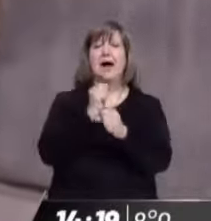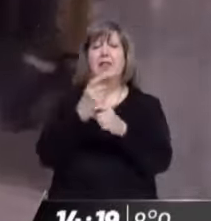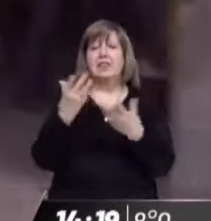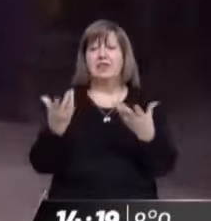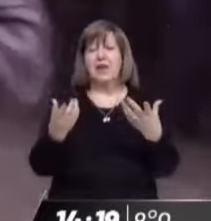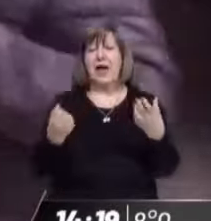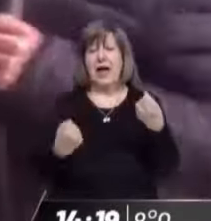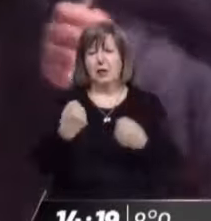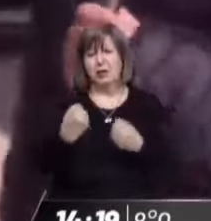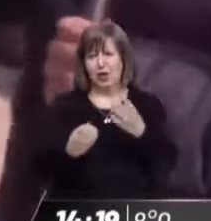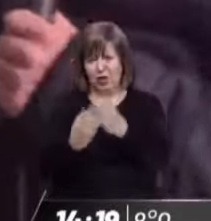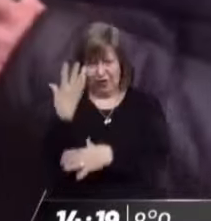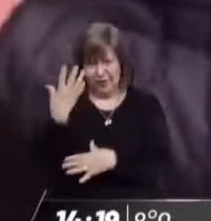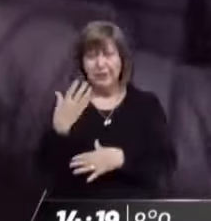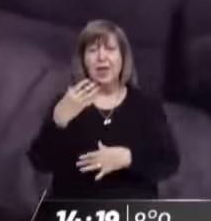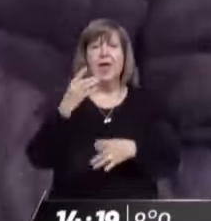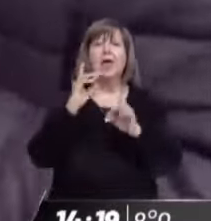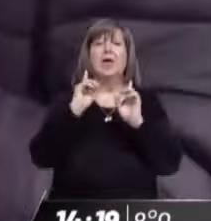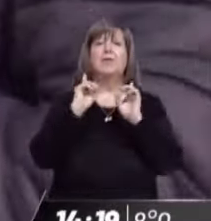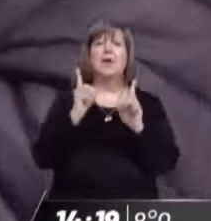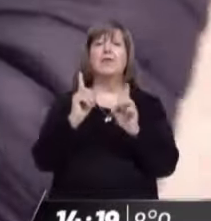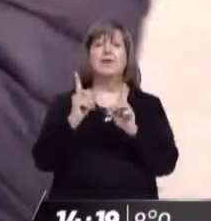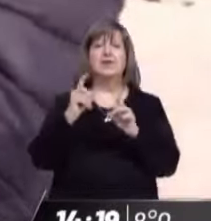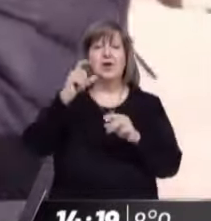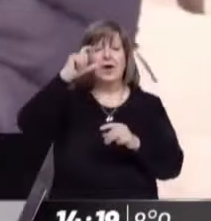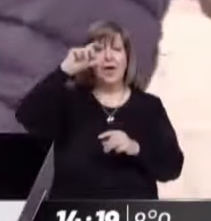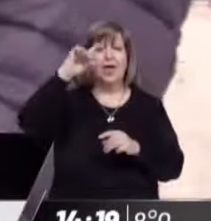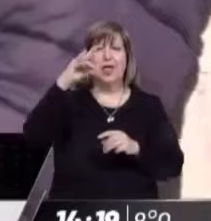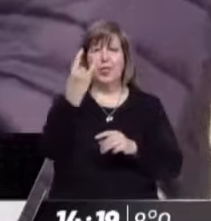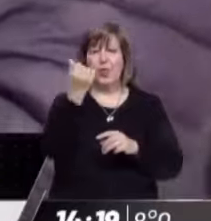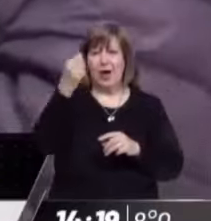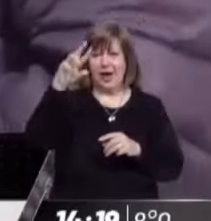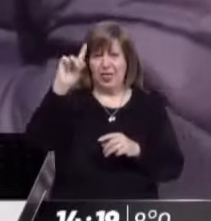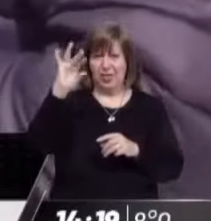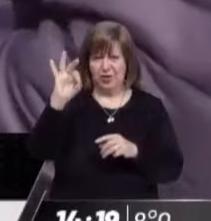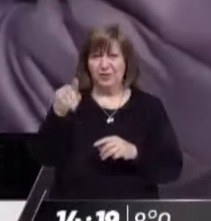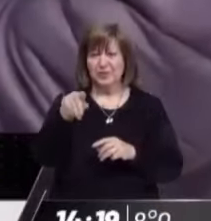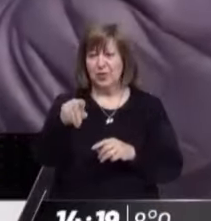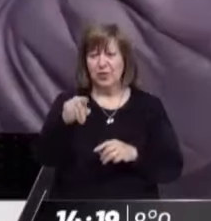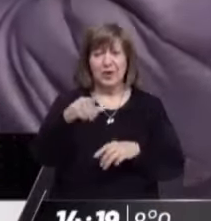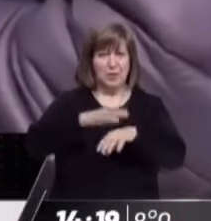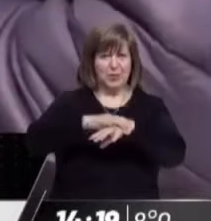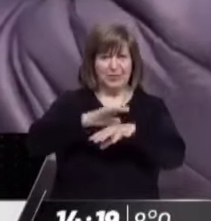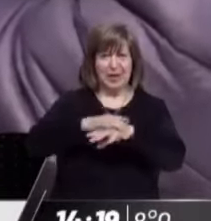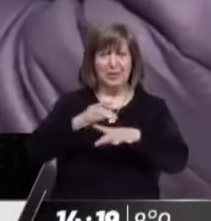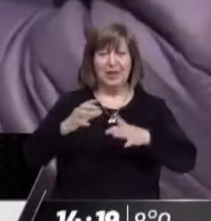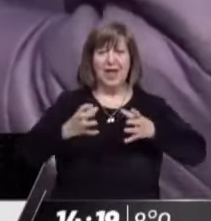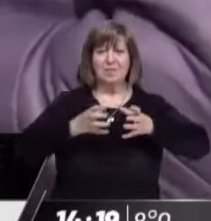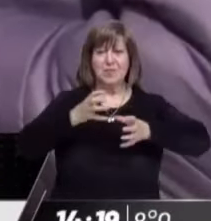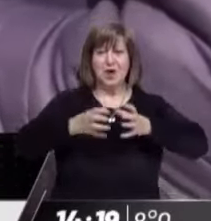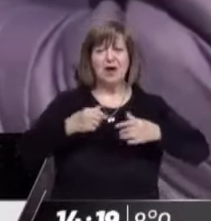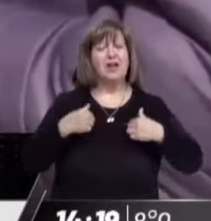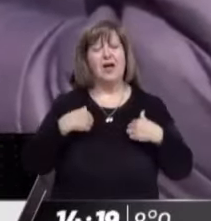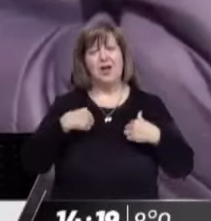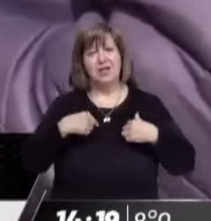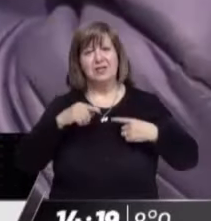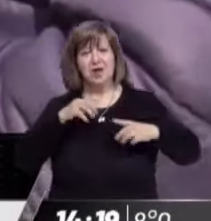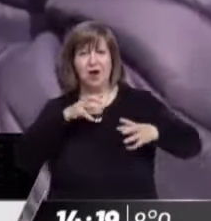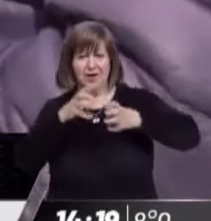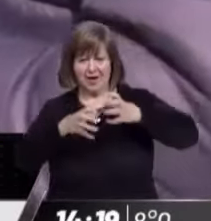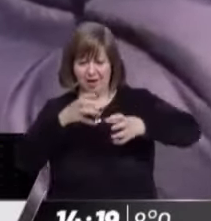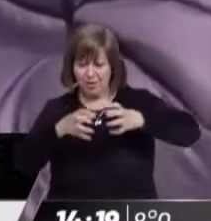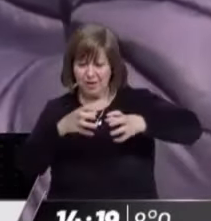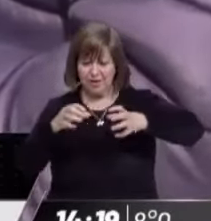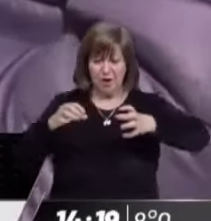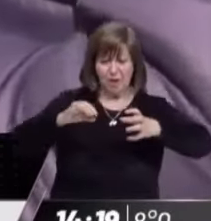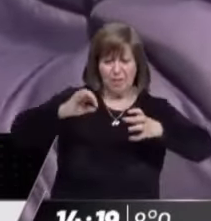voy a saludar al profe Eduardo, querido. Hola, ¿qué ¿Te tocó tal? la parte mecánica, vos? Sí, la coordinación en realidad de la parte